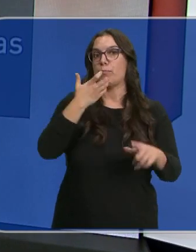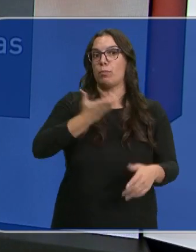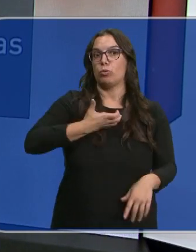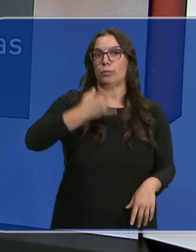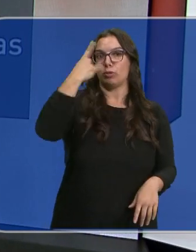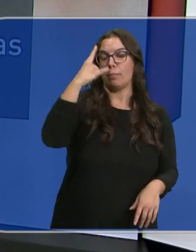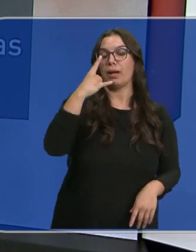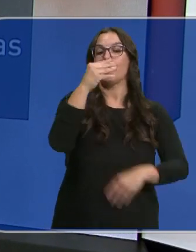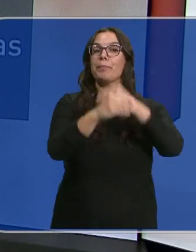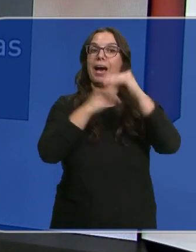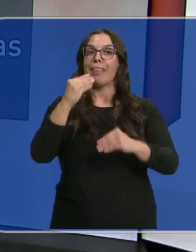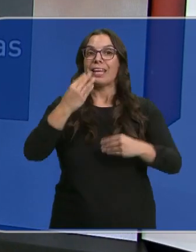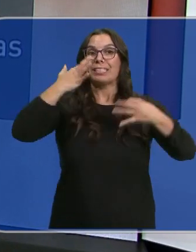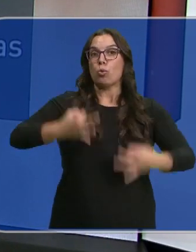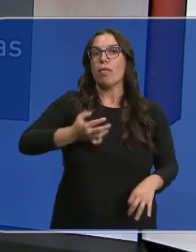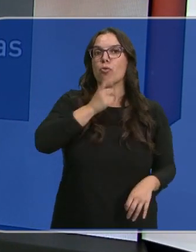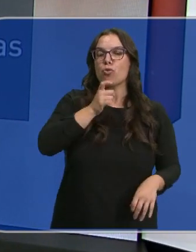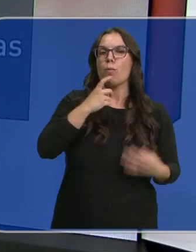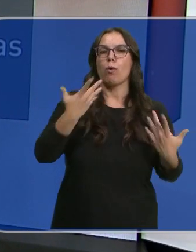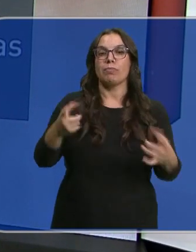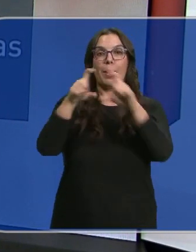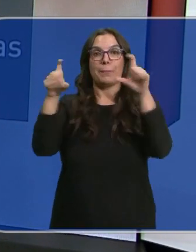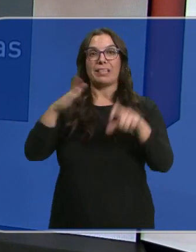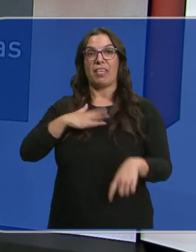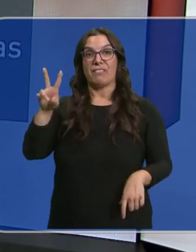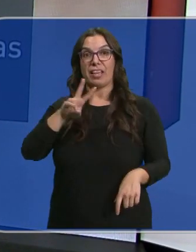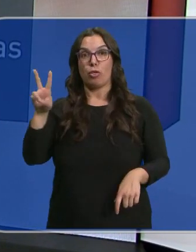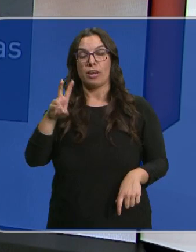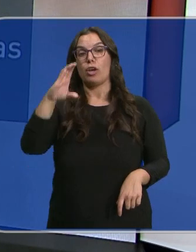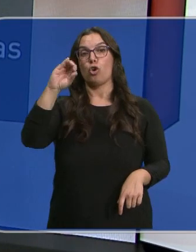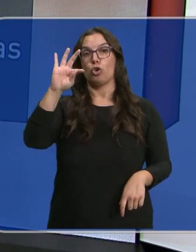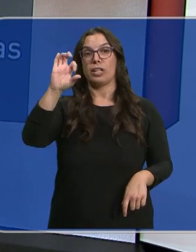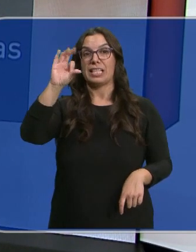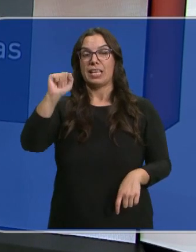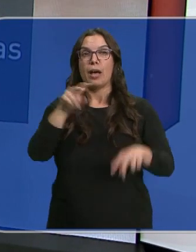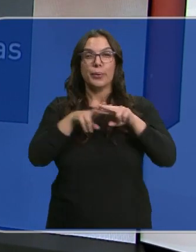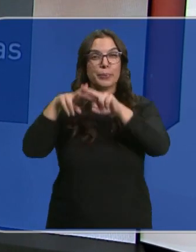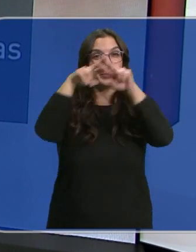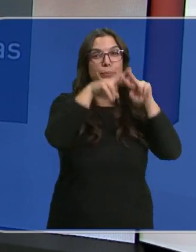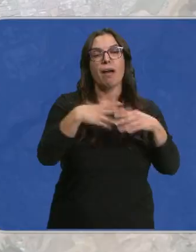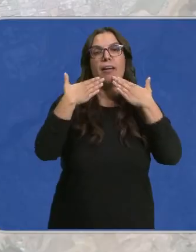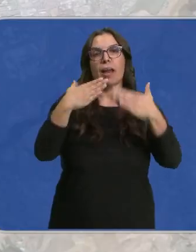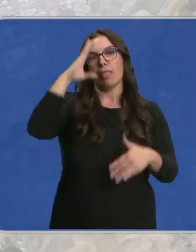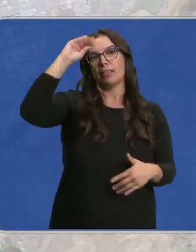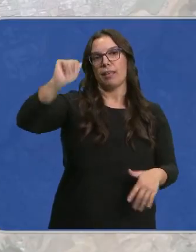elaborarlo de forma segura, Cotesa, una empresa instalada en Valladolid, ha utilizado la inteligencia artificial.